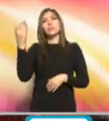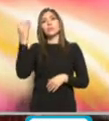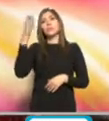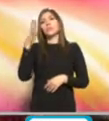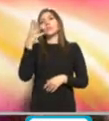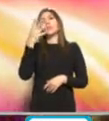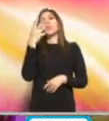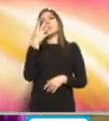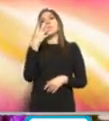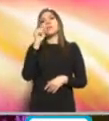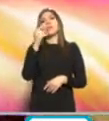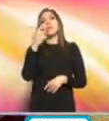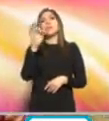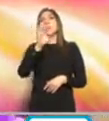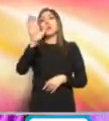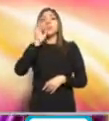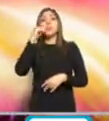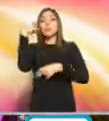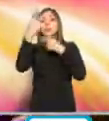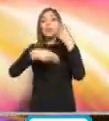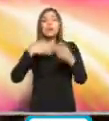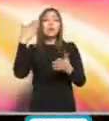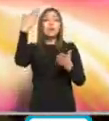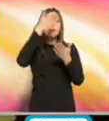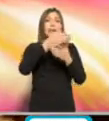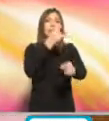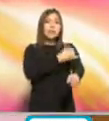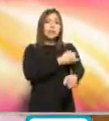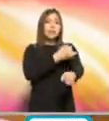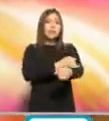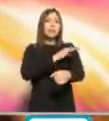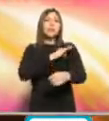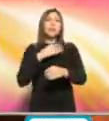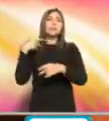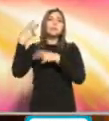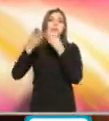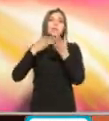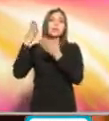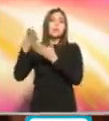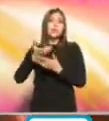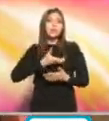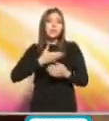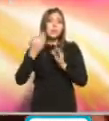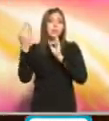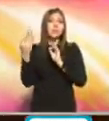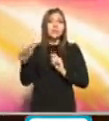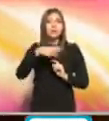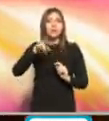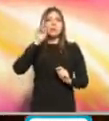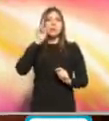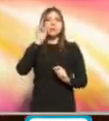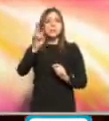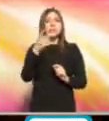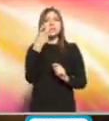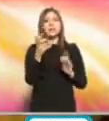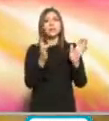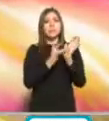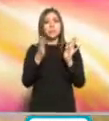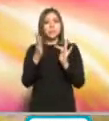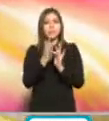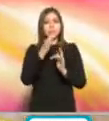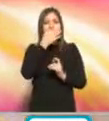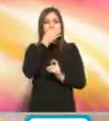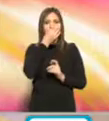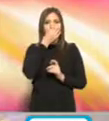si no podemos ir a Iztapalapa, nos damos una vuelta por el Zócalo, que está muy cerca Claro. de aquí, y vemos esta representación. Vemos esta representación, pero también lo que